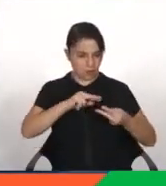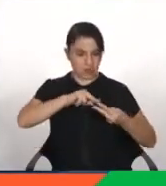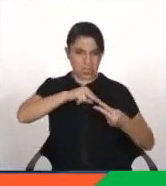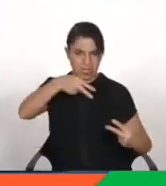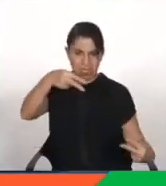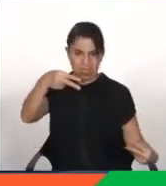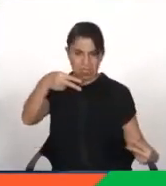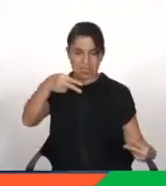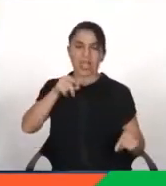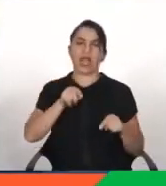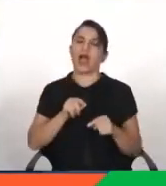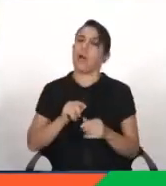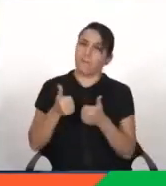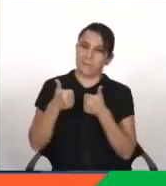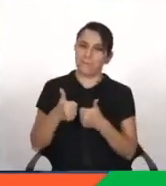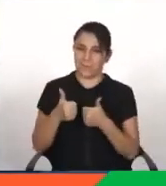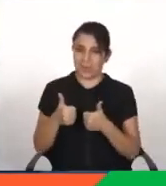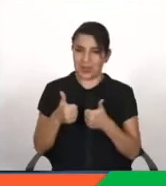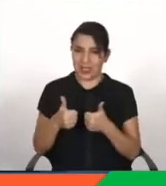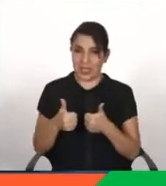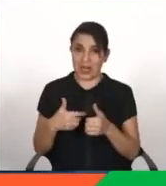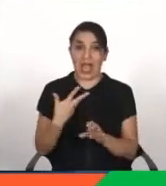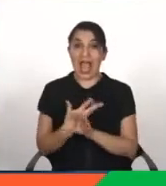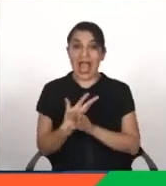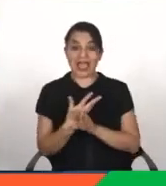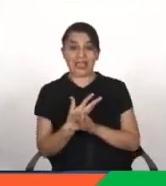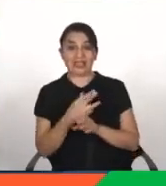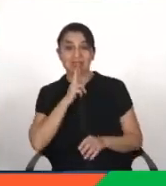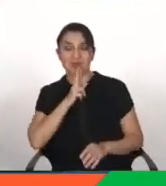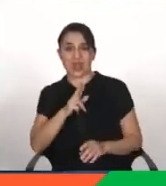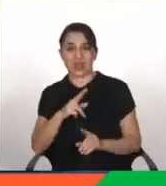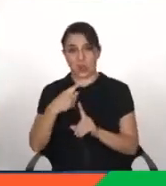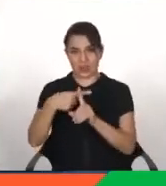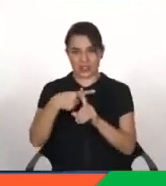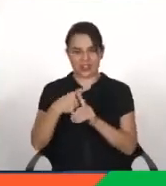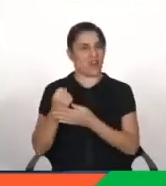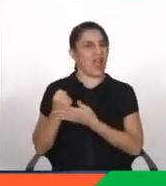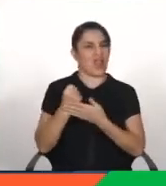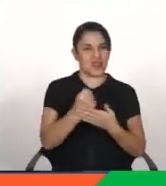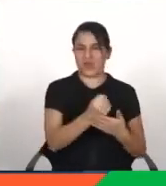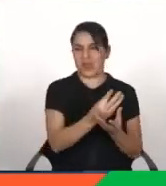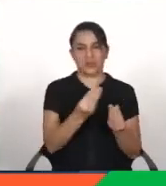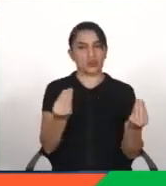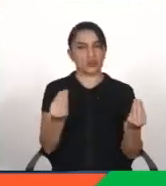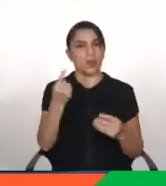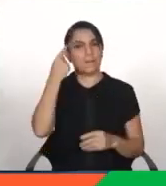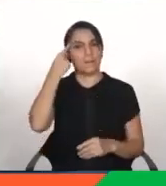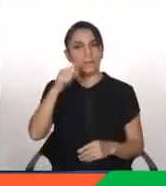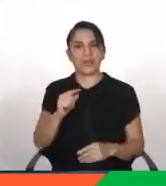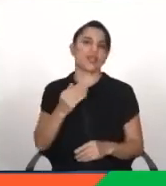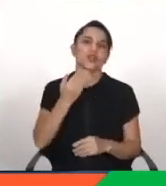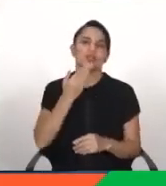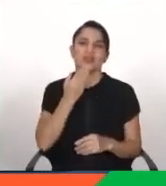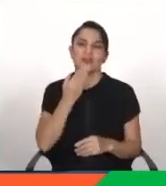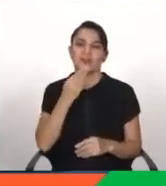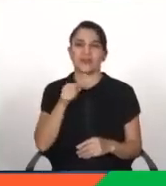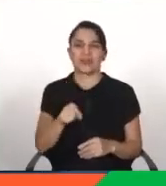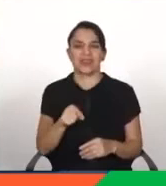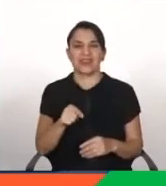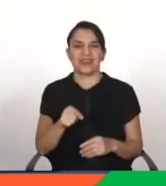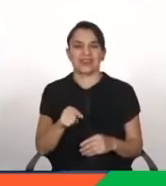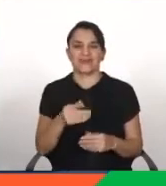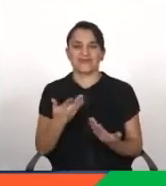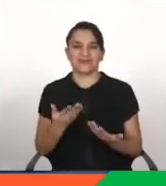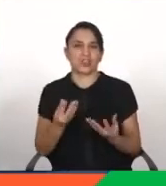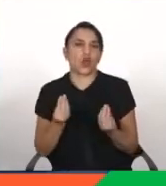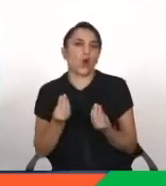bien, esto puede tener pues consecuencias muy positivas, esto puede ayudar en muchas cosas, pero también conlleva un debate ético, también conlleva cómo se utiliza.